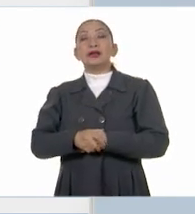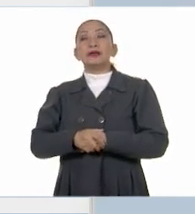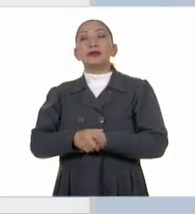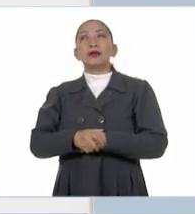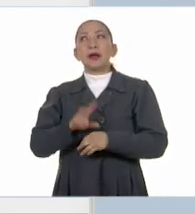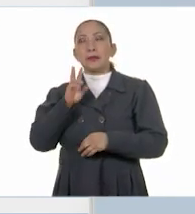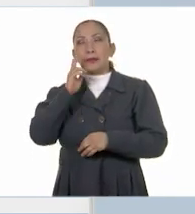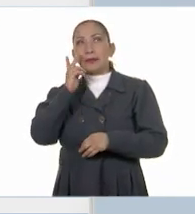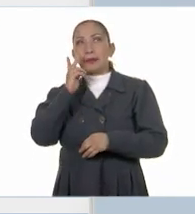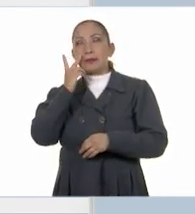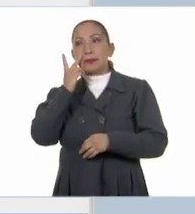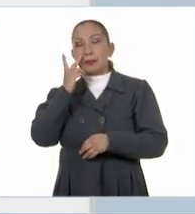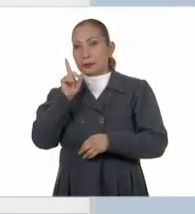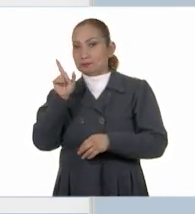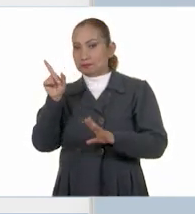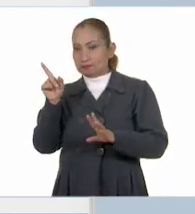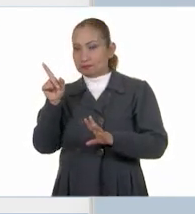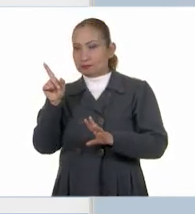a ver,